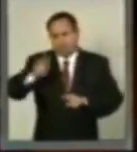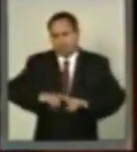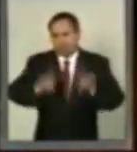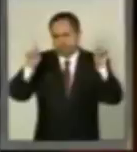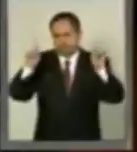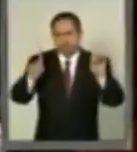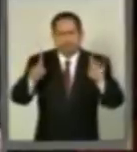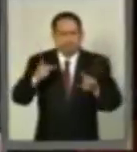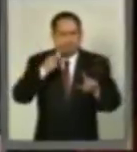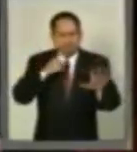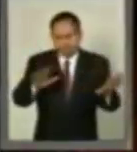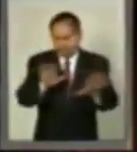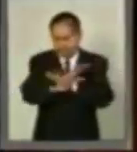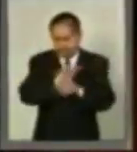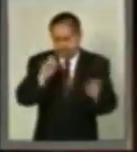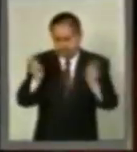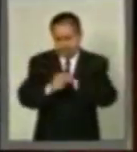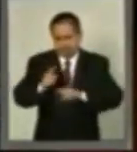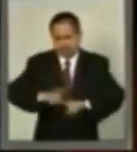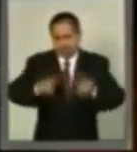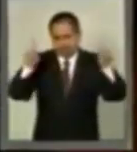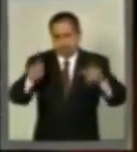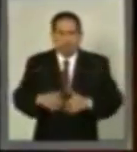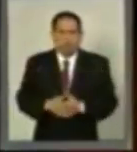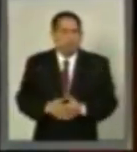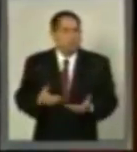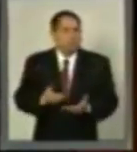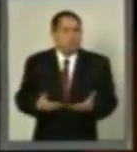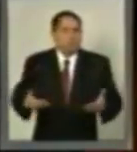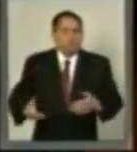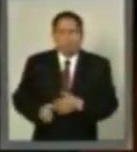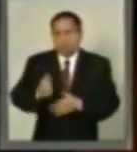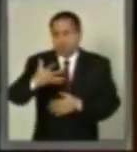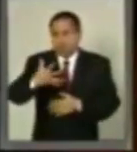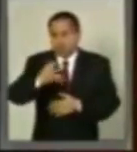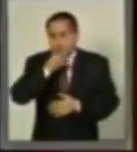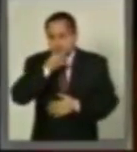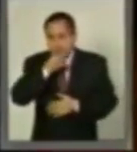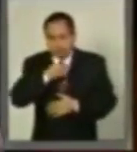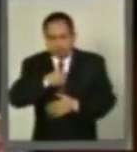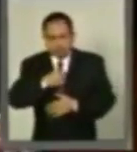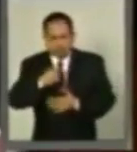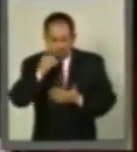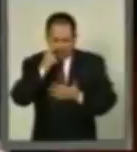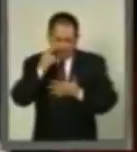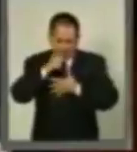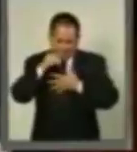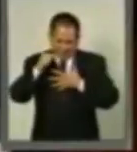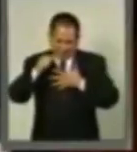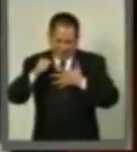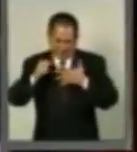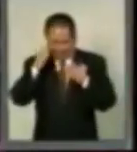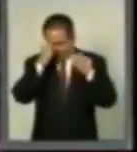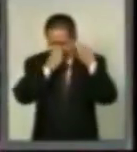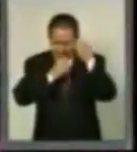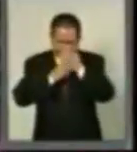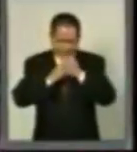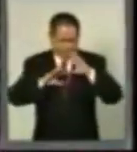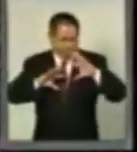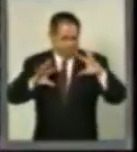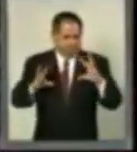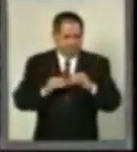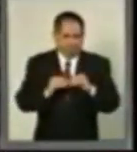política del país. Y nos toca ahora, en 5 minutos, tratar de hacer una evaluación